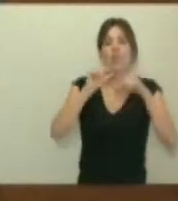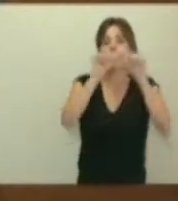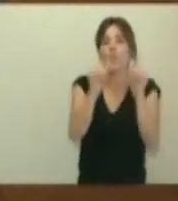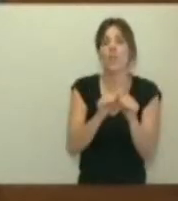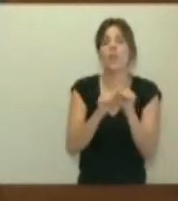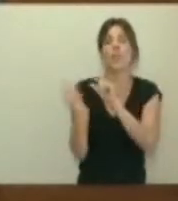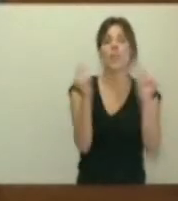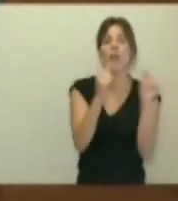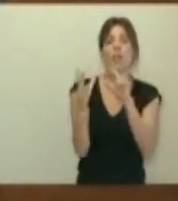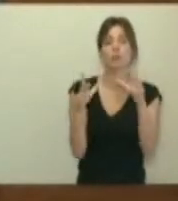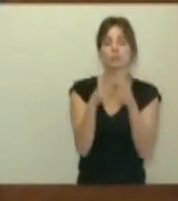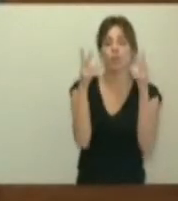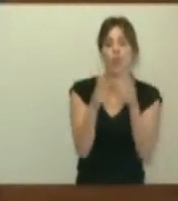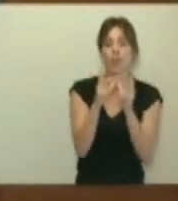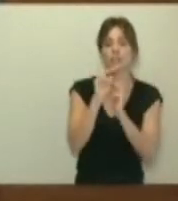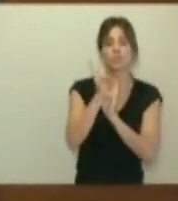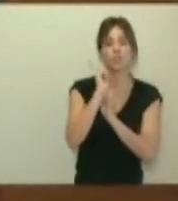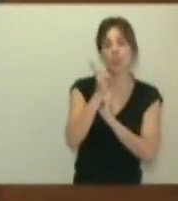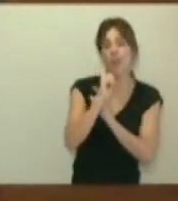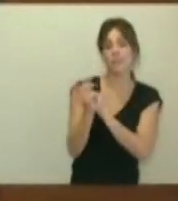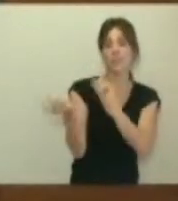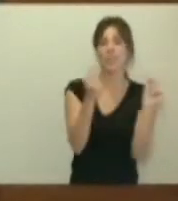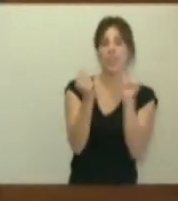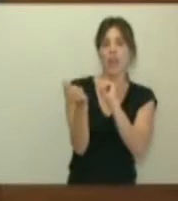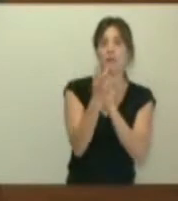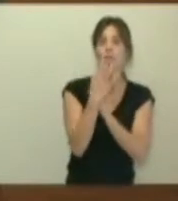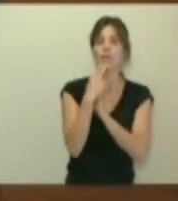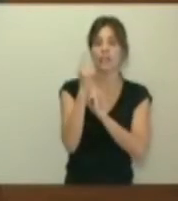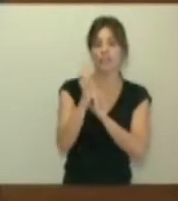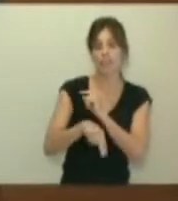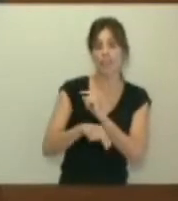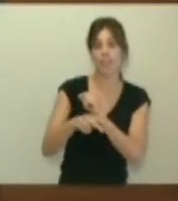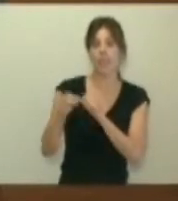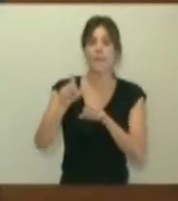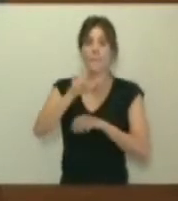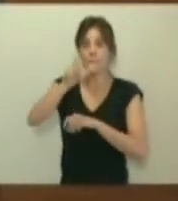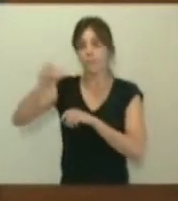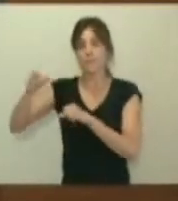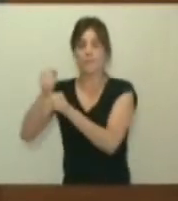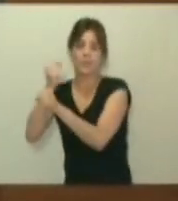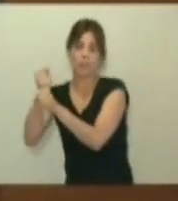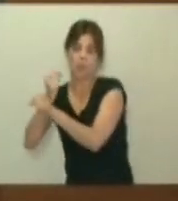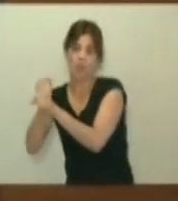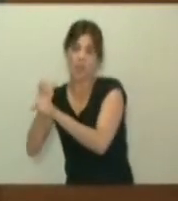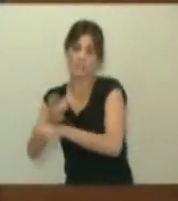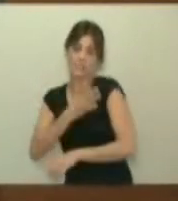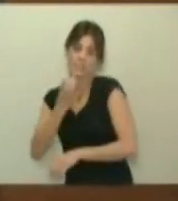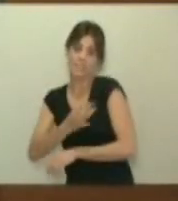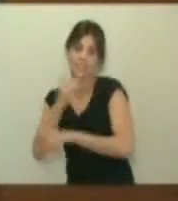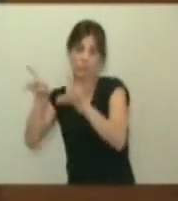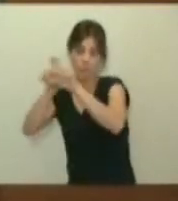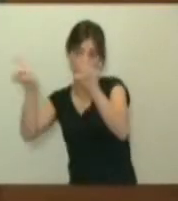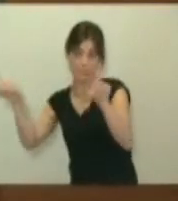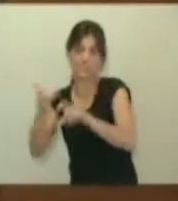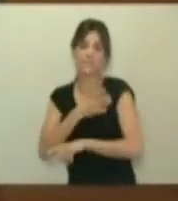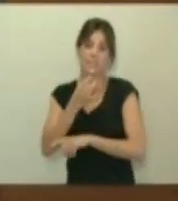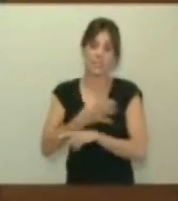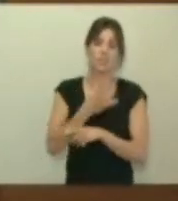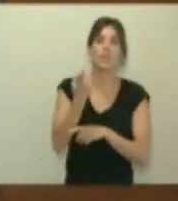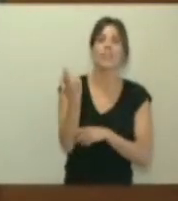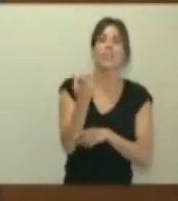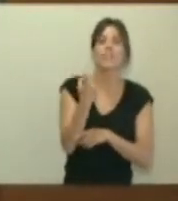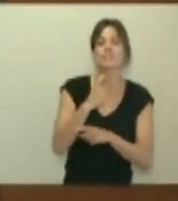en Asturias, donde solo mantenemos este diálogo con la patronal y los sindicatos. Creo que debemos ir hacia un nuevo modelo de diálogo social mucho